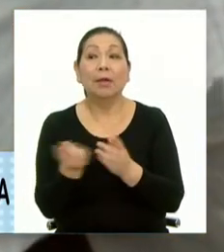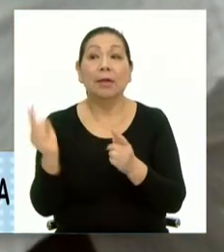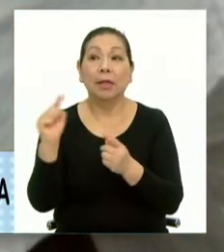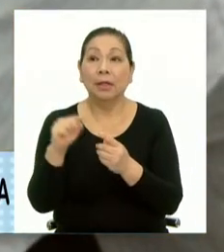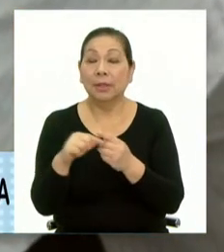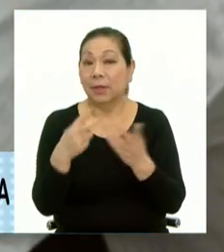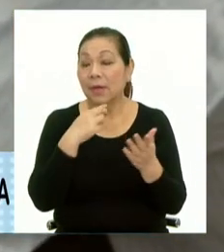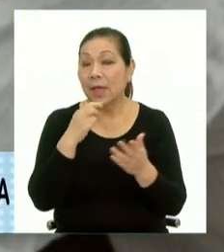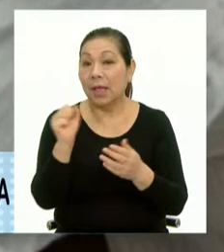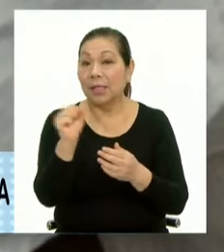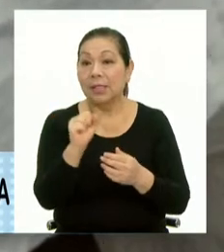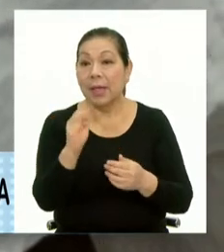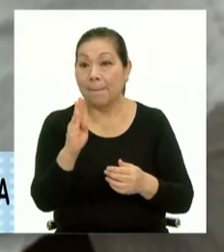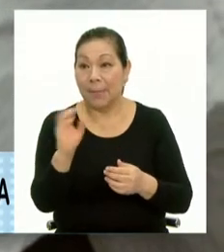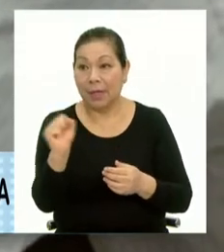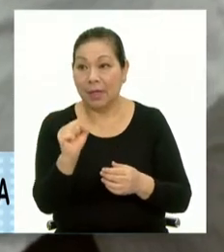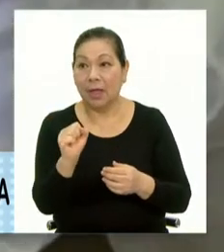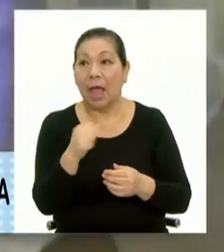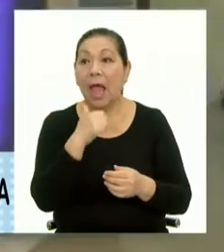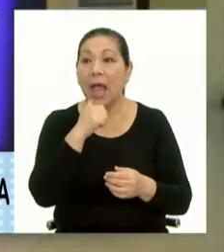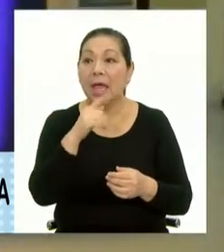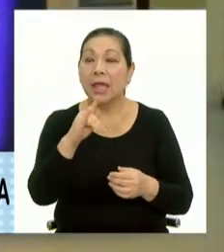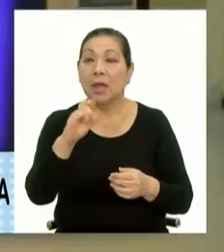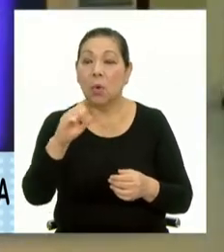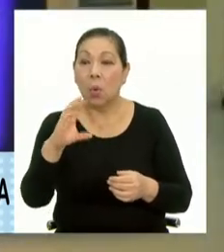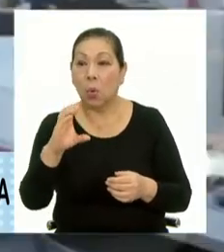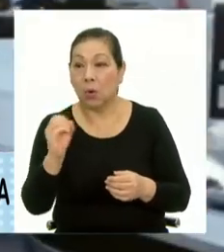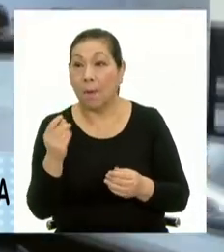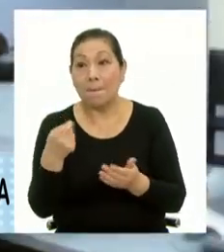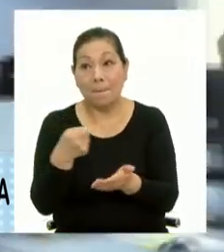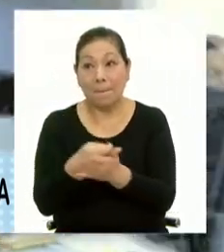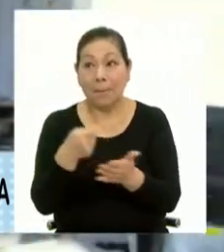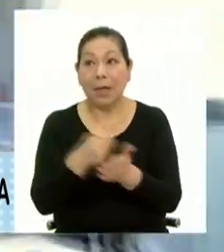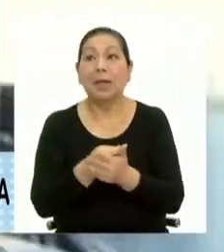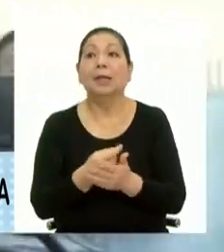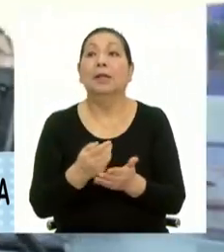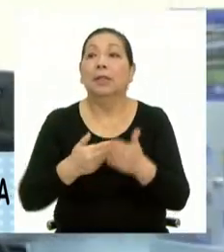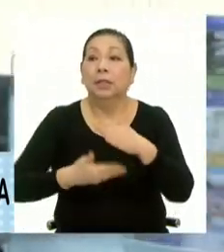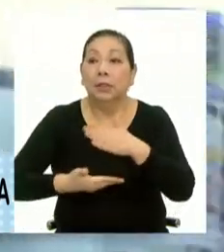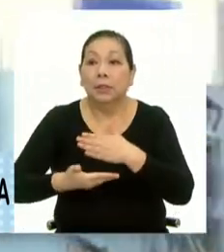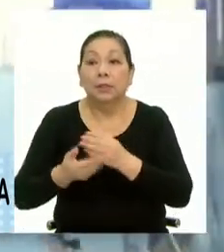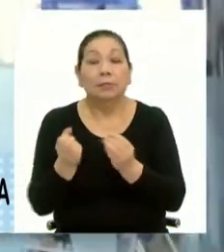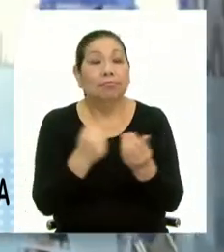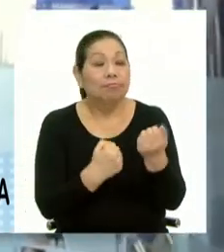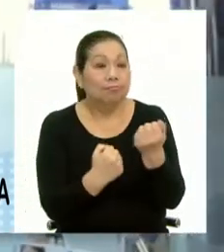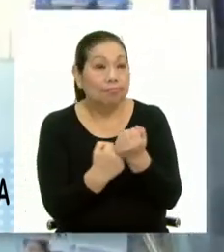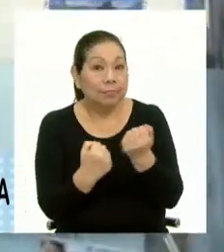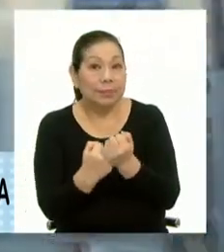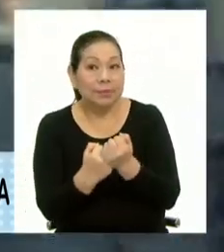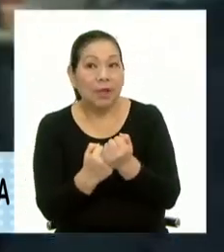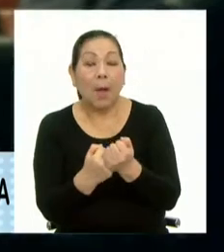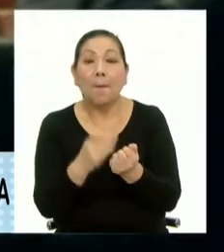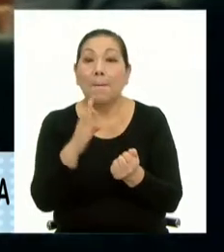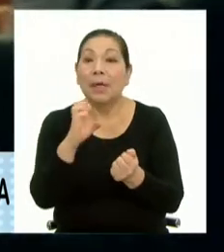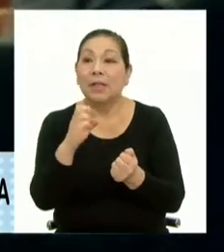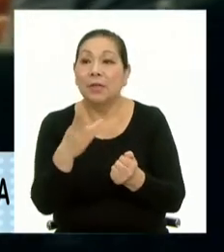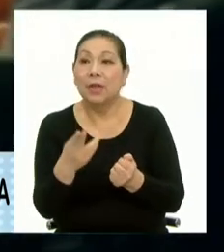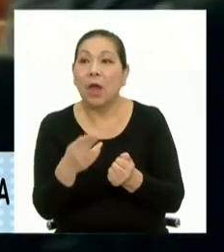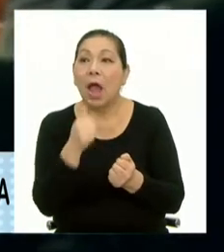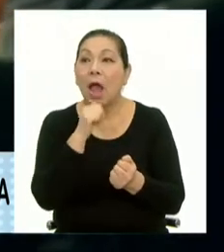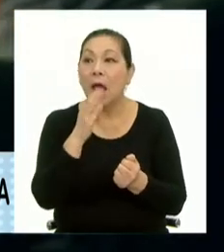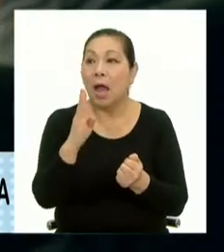de los portales de la SBS y AELUCOP. La devolución se realizará a través de las cooperativas Pacífico